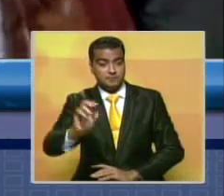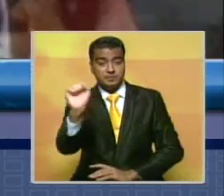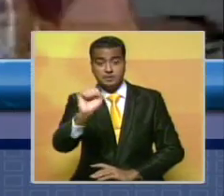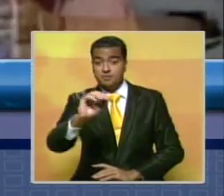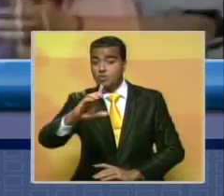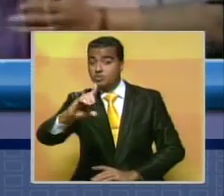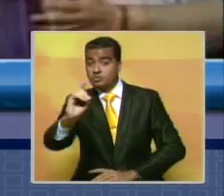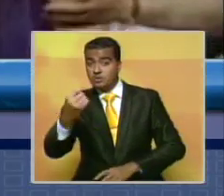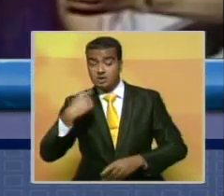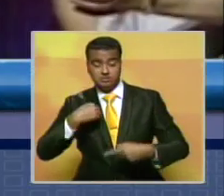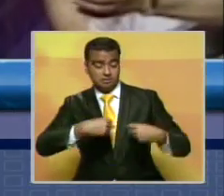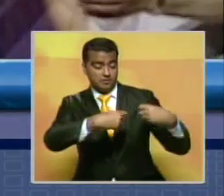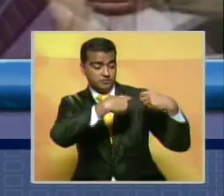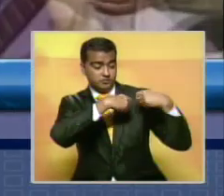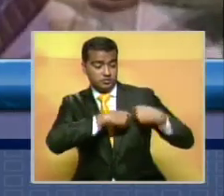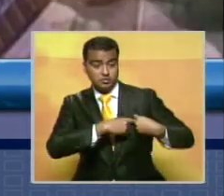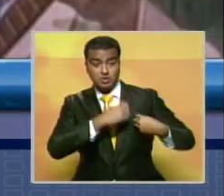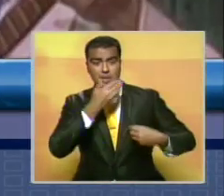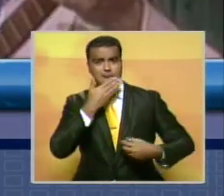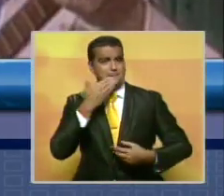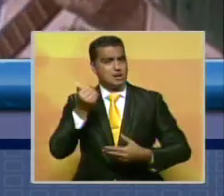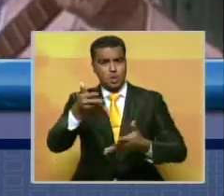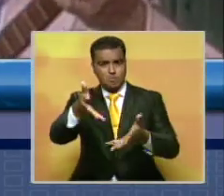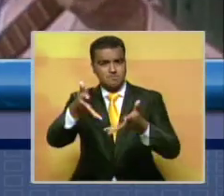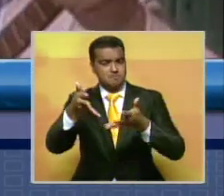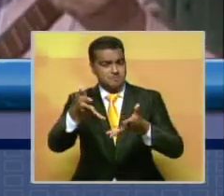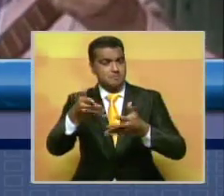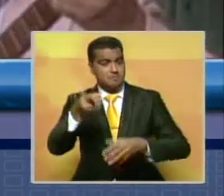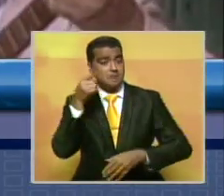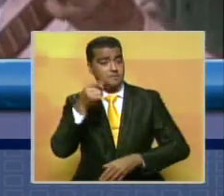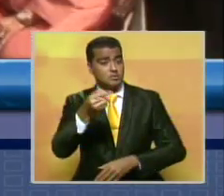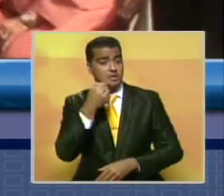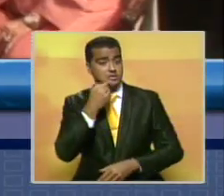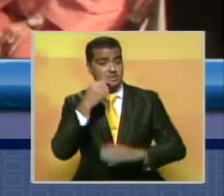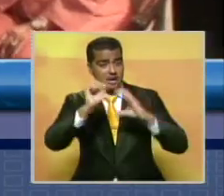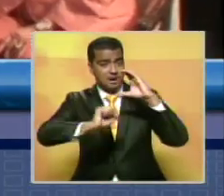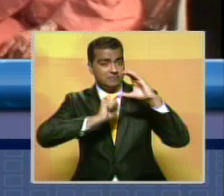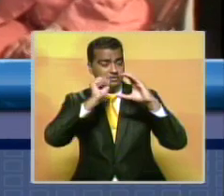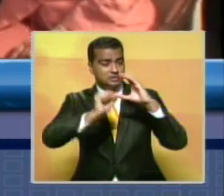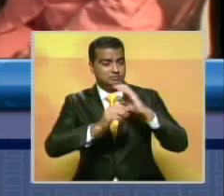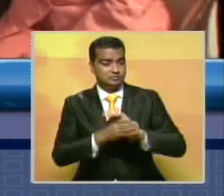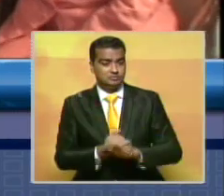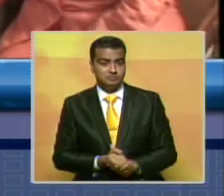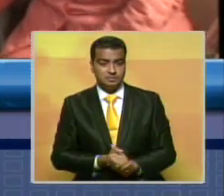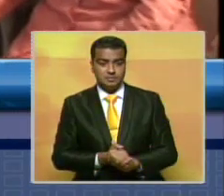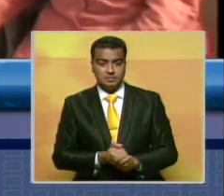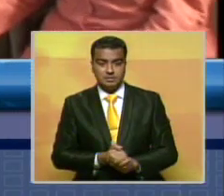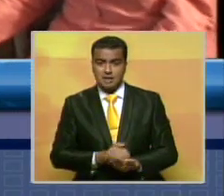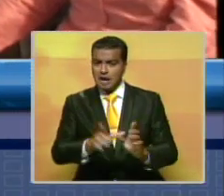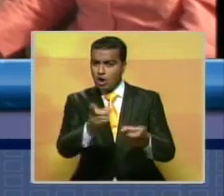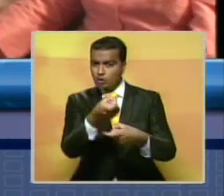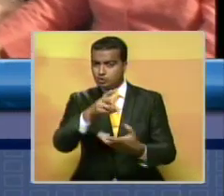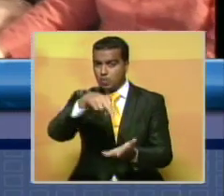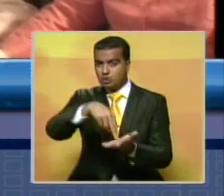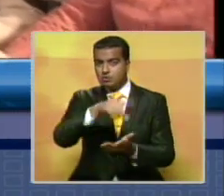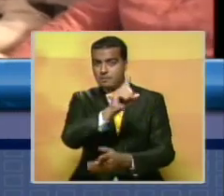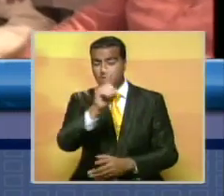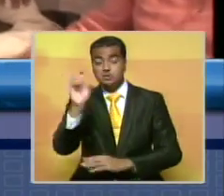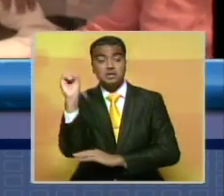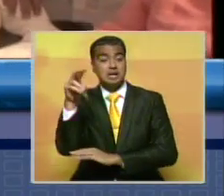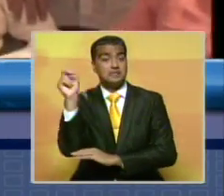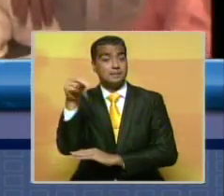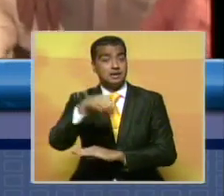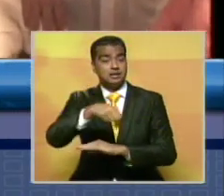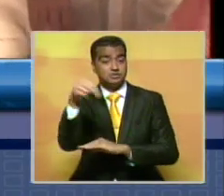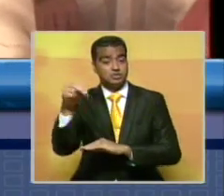con la distinción premia del Consejo Directivo de la Academia de la Grabación. En agosto del 2011, la Asamblea Nacional otorgó